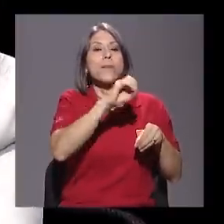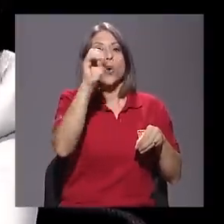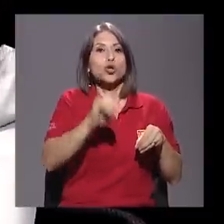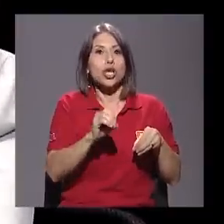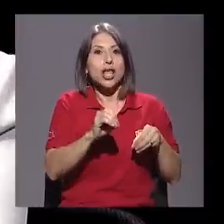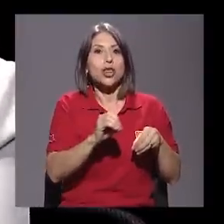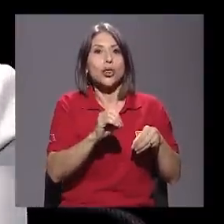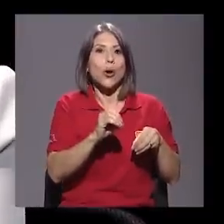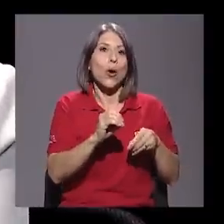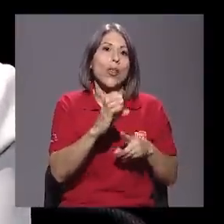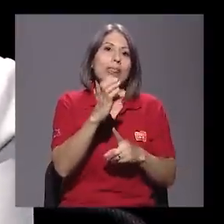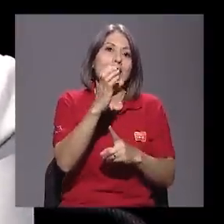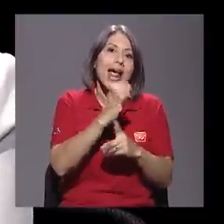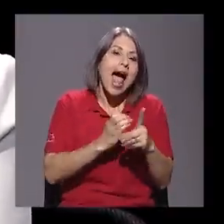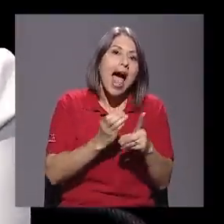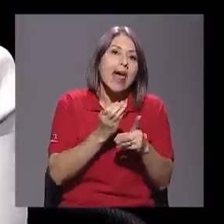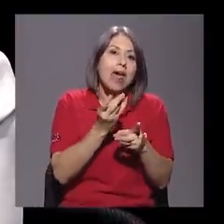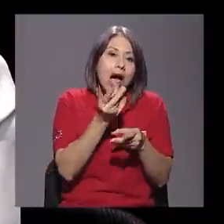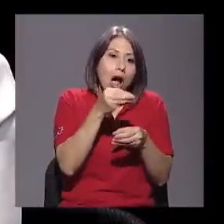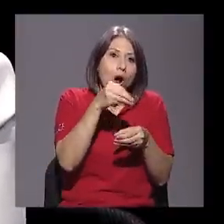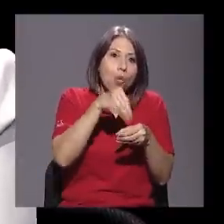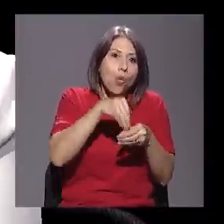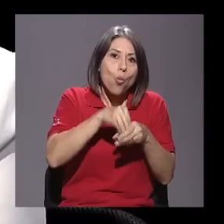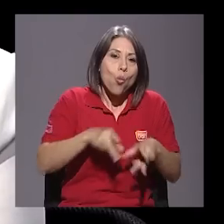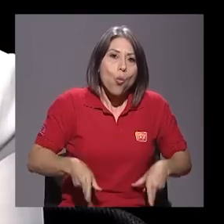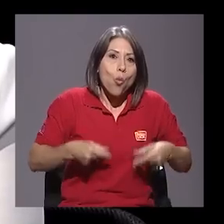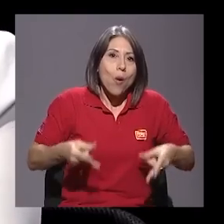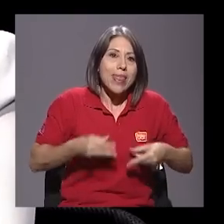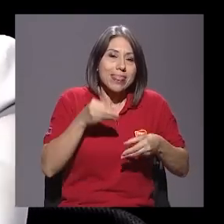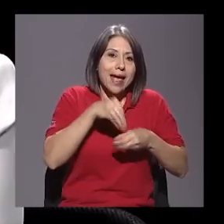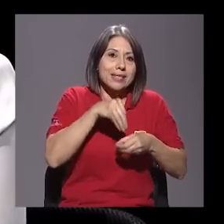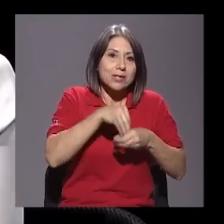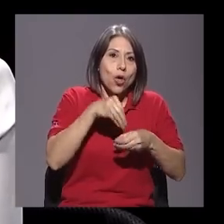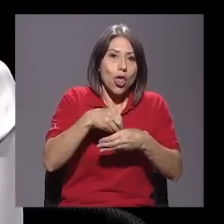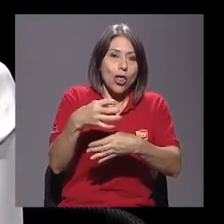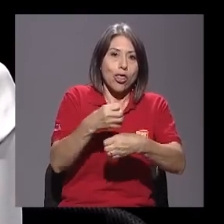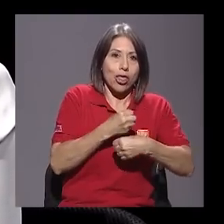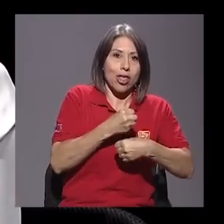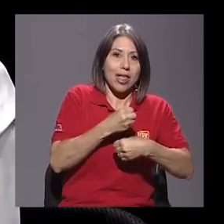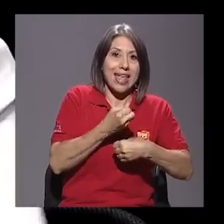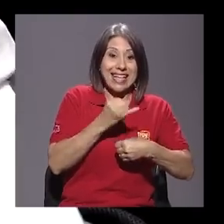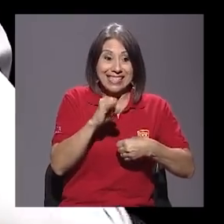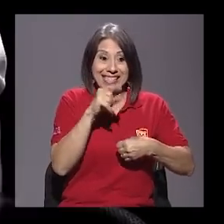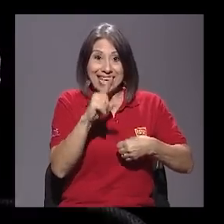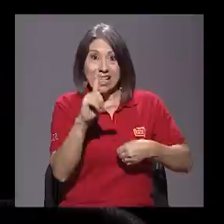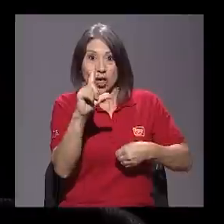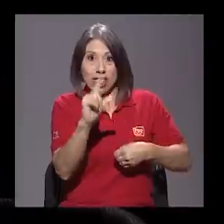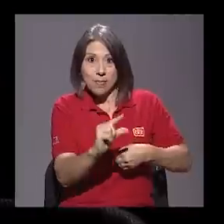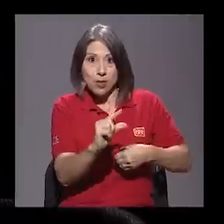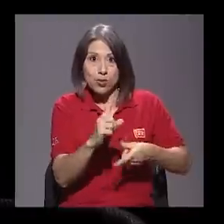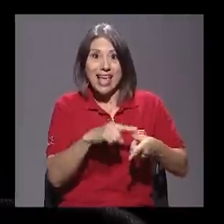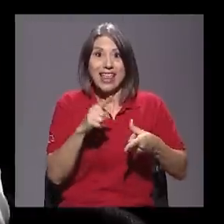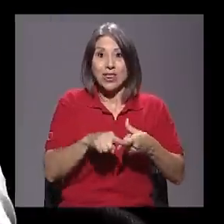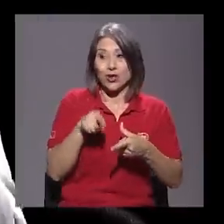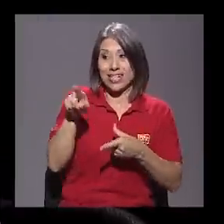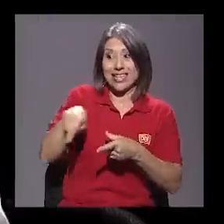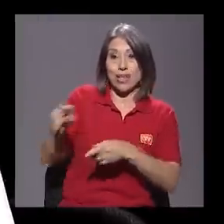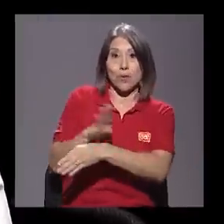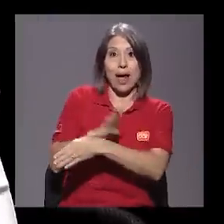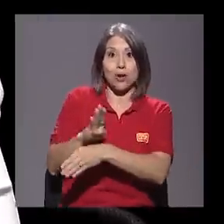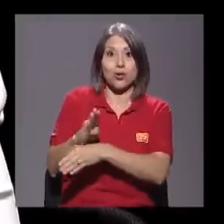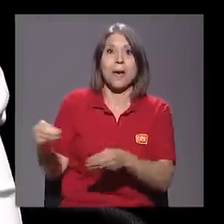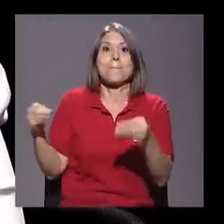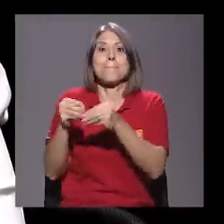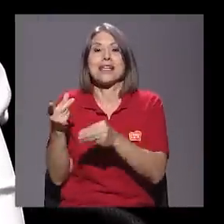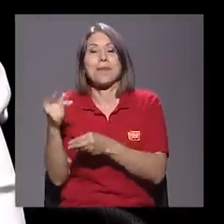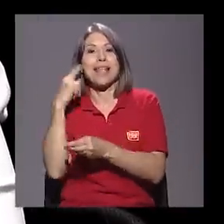las cuentas o depósitos que reciben o de captaciones. Si usted disminuye eso, entonces ellos tienen más plata para prestar. Si lo aumenta,